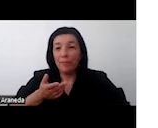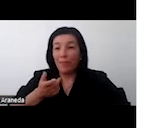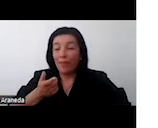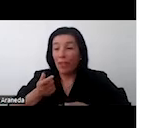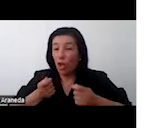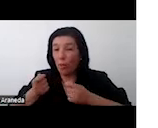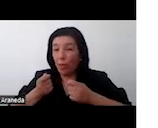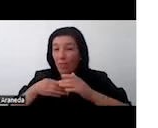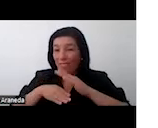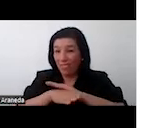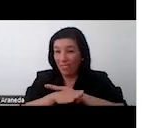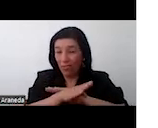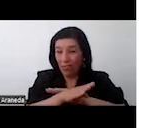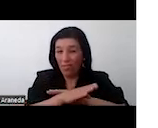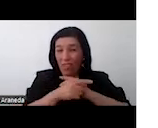a las publicaciones